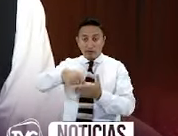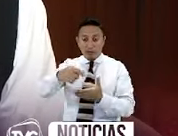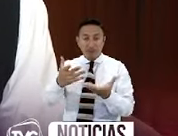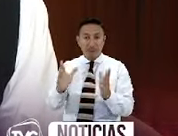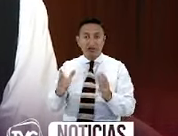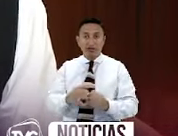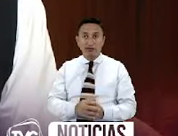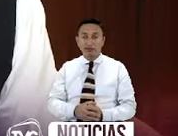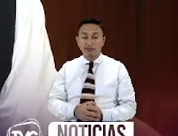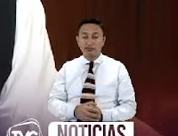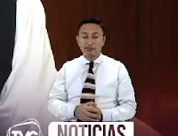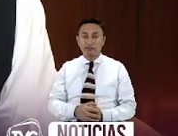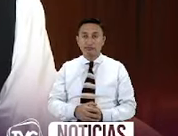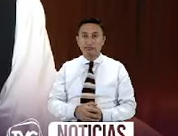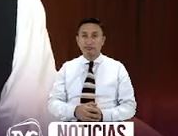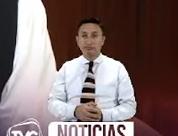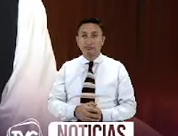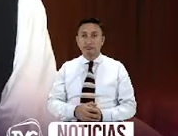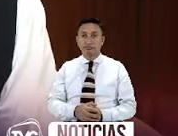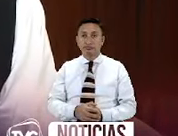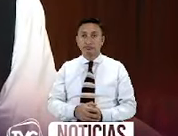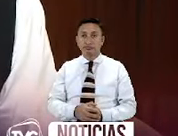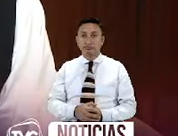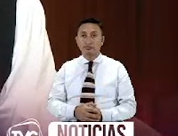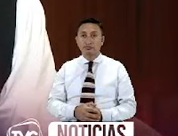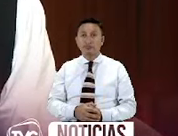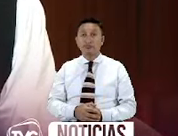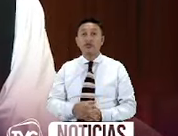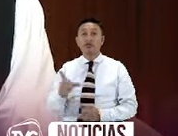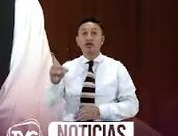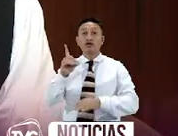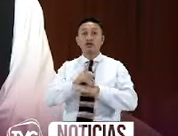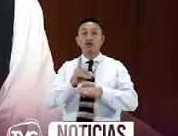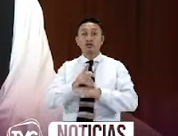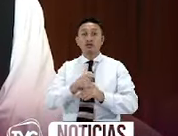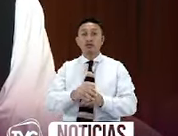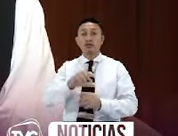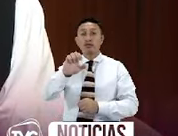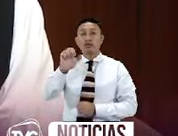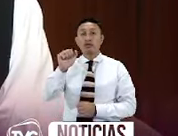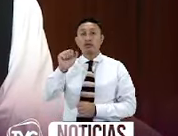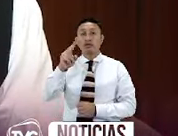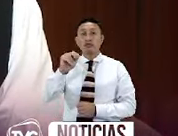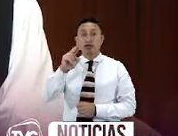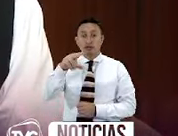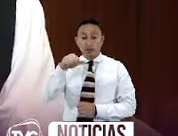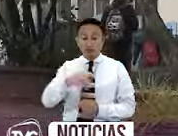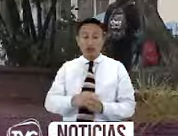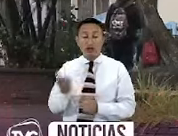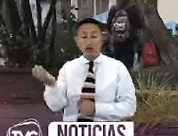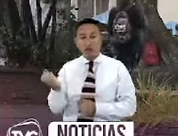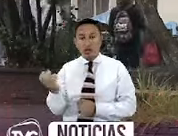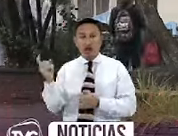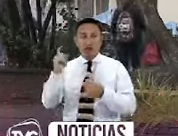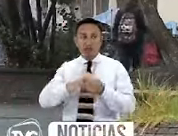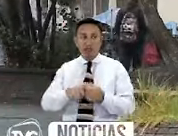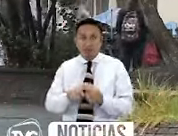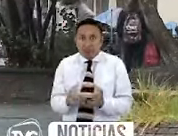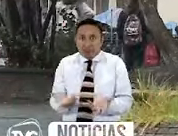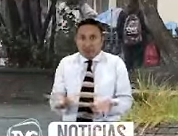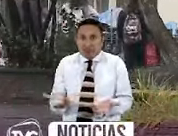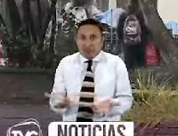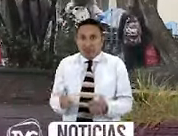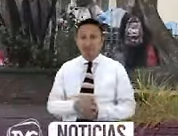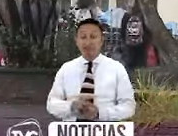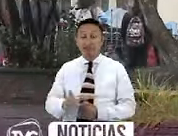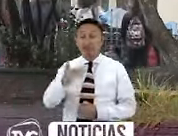la condición del doctor Espinosa, que no era ni afiliado ni jubilado. En la resolución también se